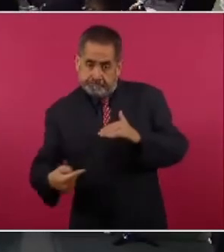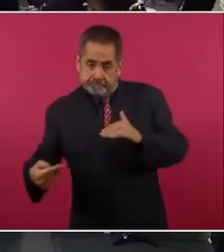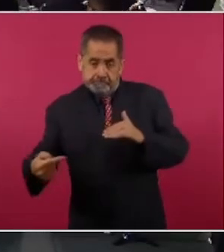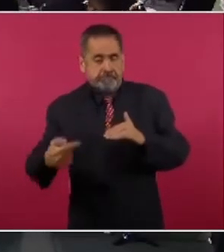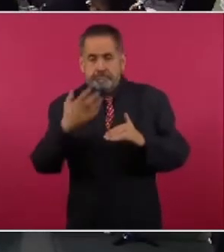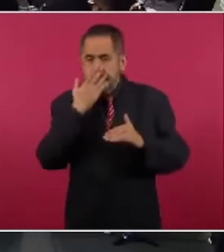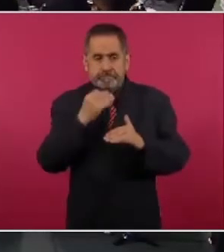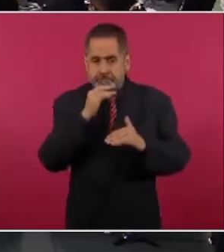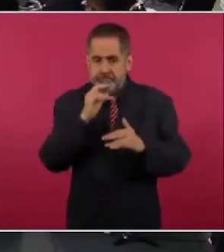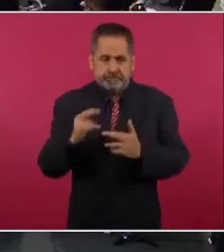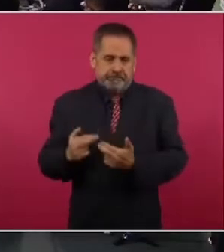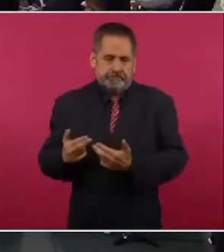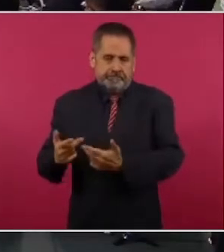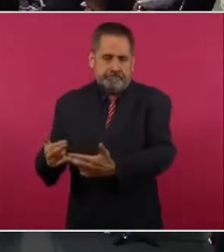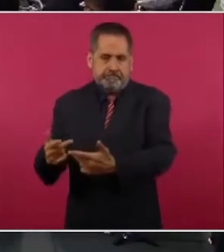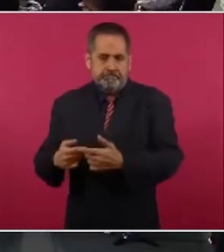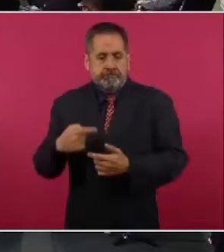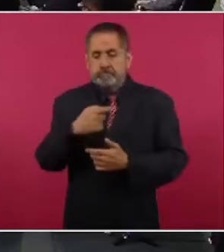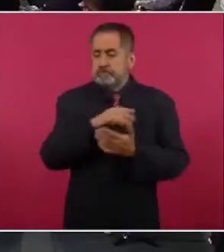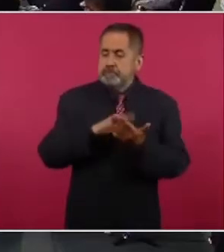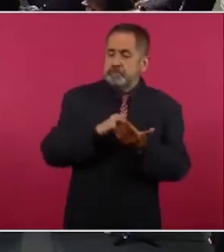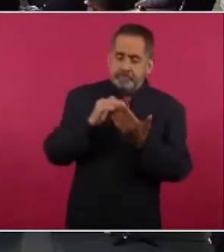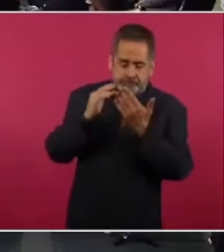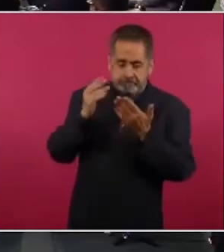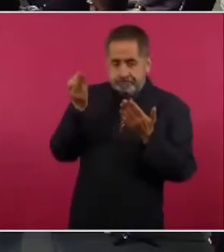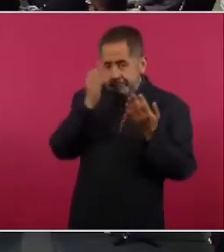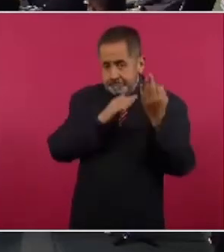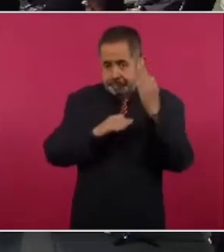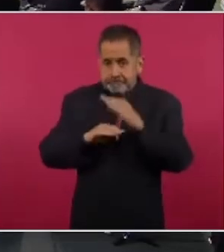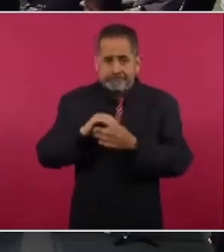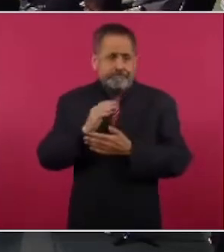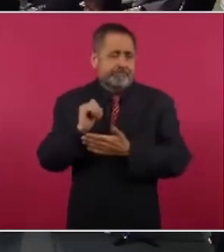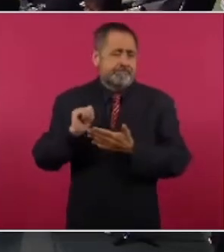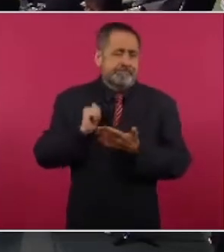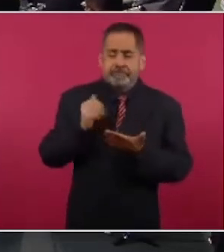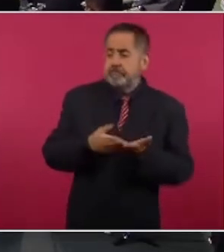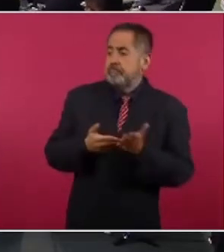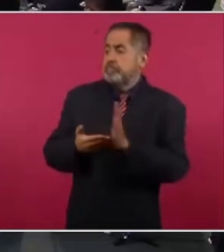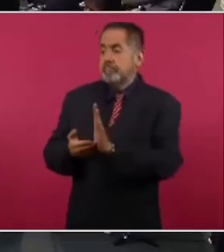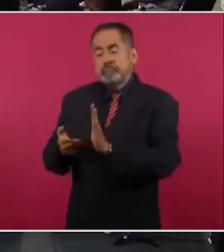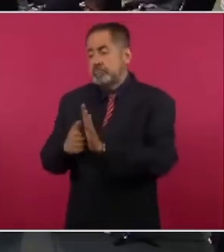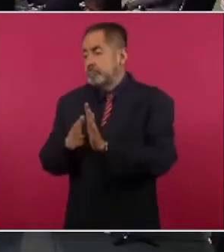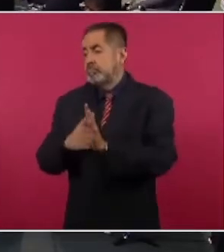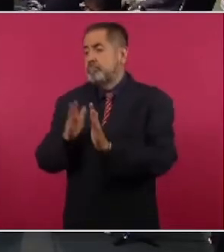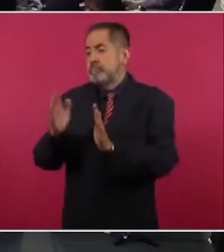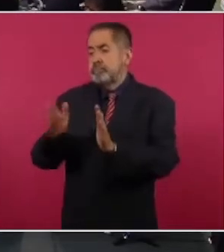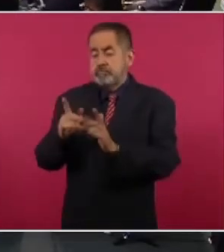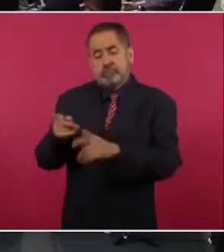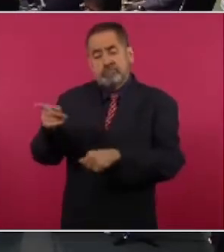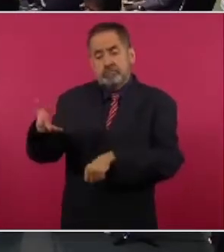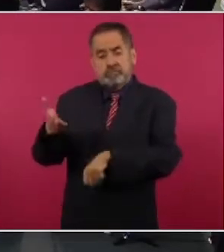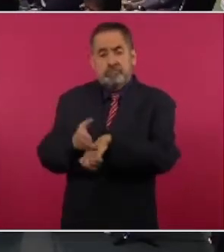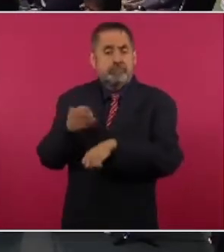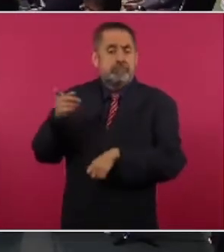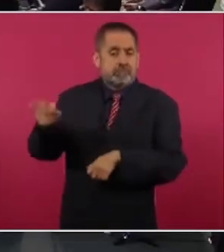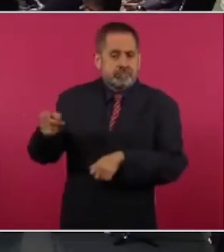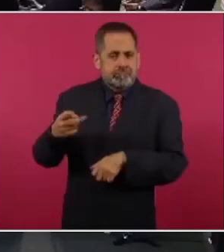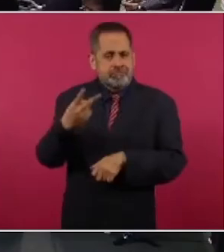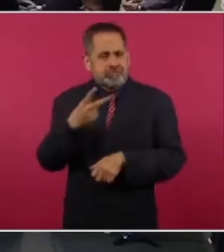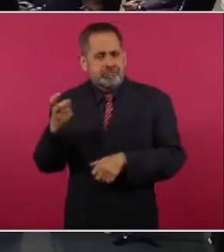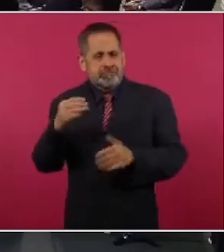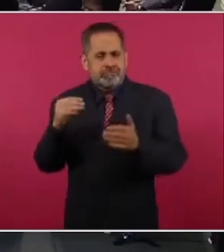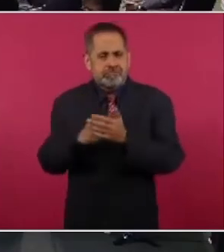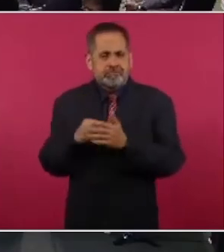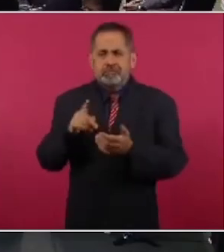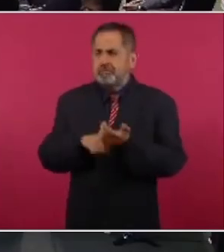y documentación de mala fe, arbitraria y muy ventajosa, pretenden imponer una sanción de más de 200,000 pesos a